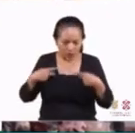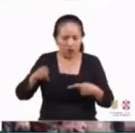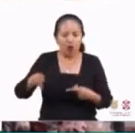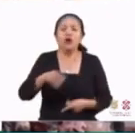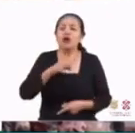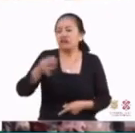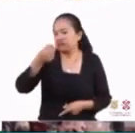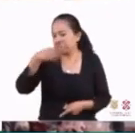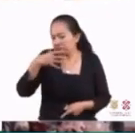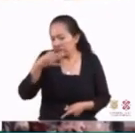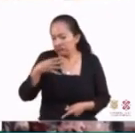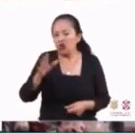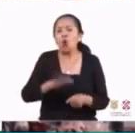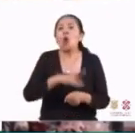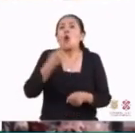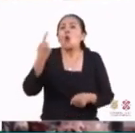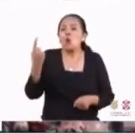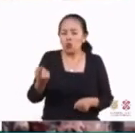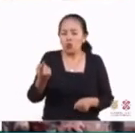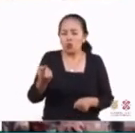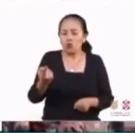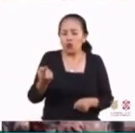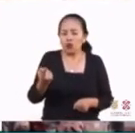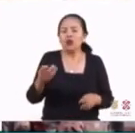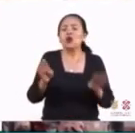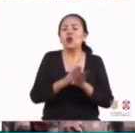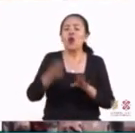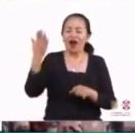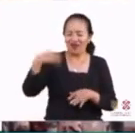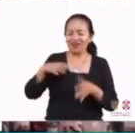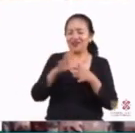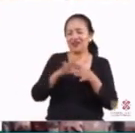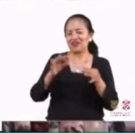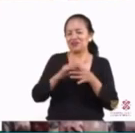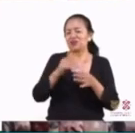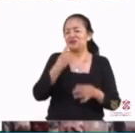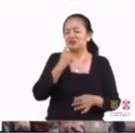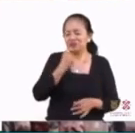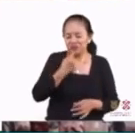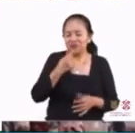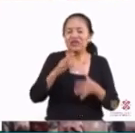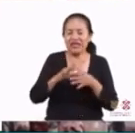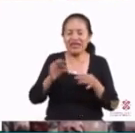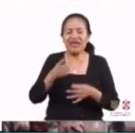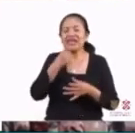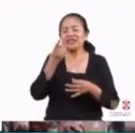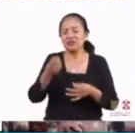el fentanilo, que es algo que dijo el presidente ayer, que es muy relevante.